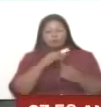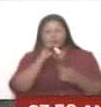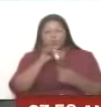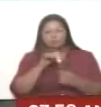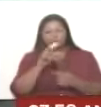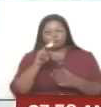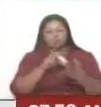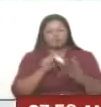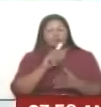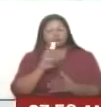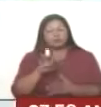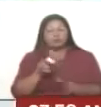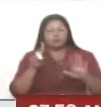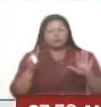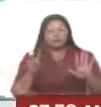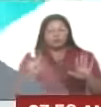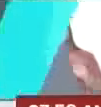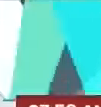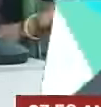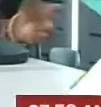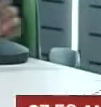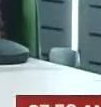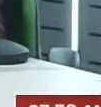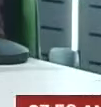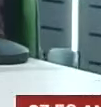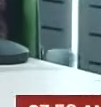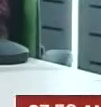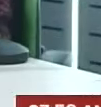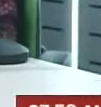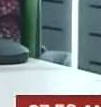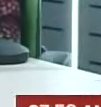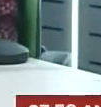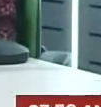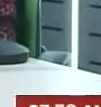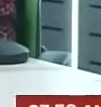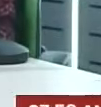2024. Nos despedimos, 7:58 minutos. Despedimos al invitado. Gracias por acompañarnos. Gracias, ilustre diputado. Y...